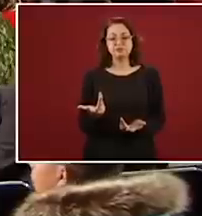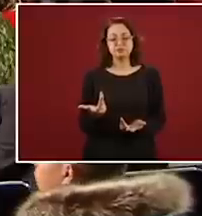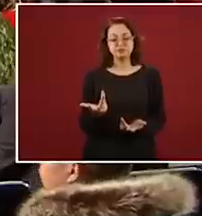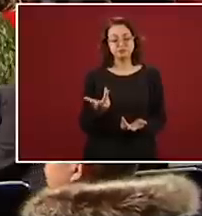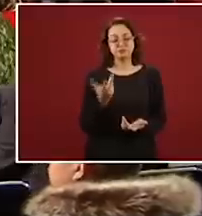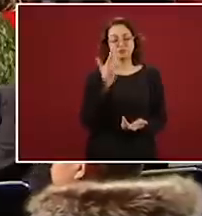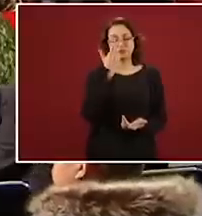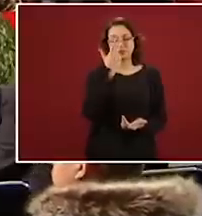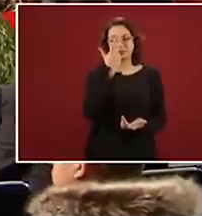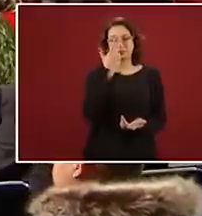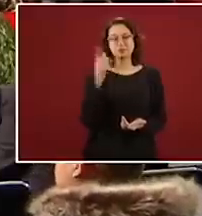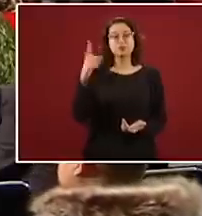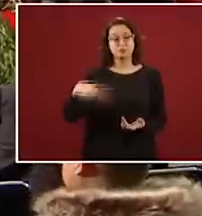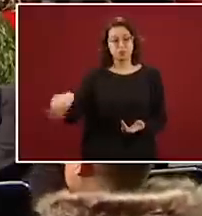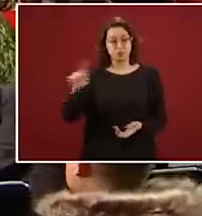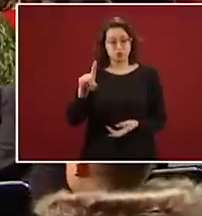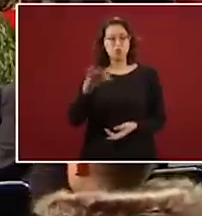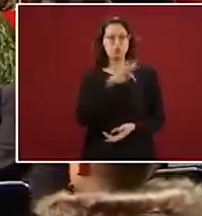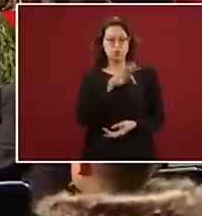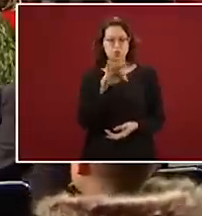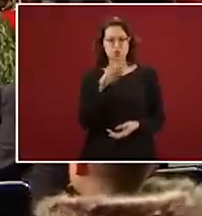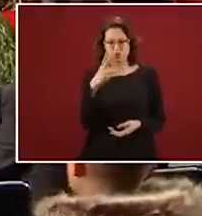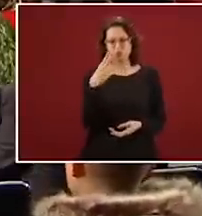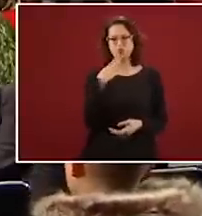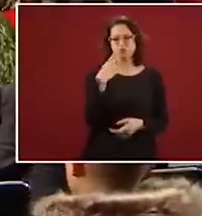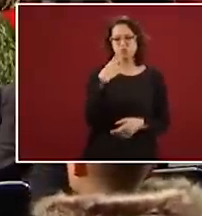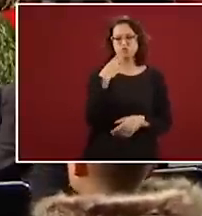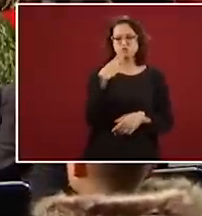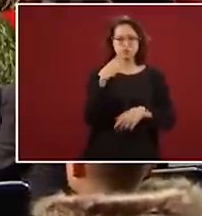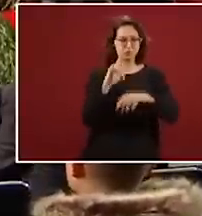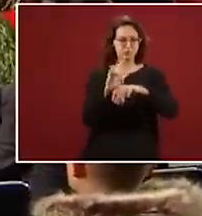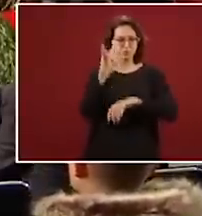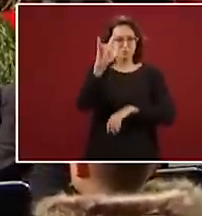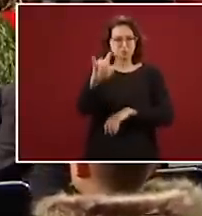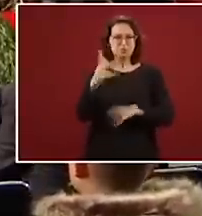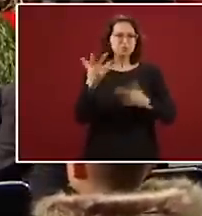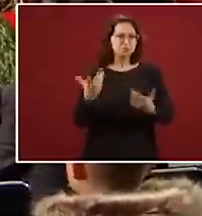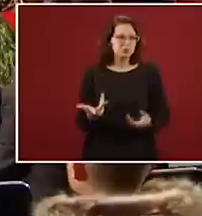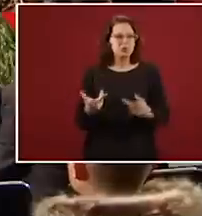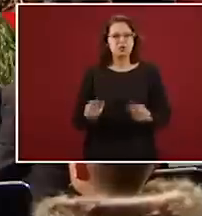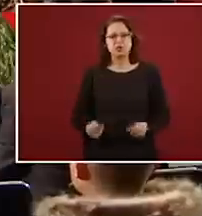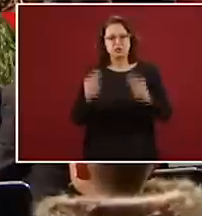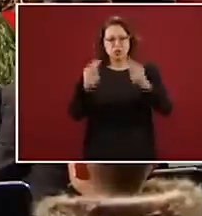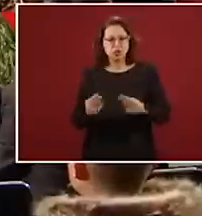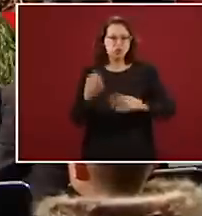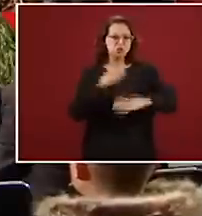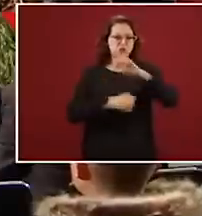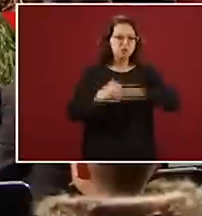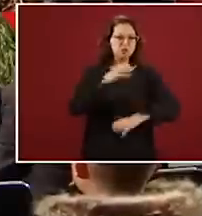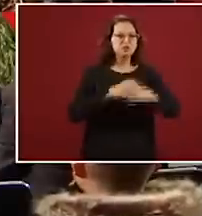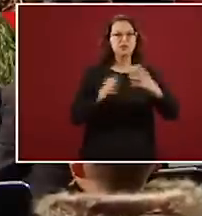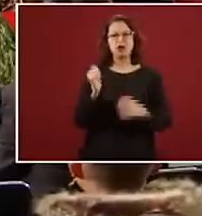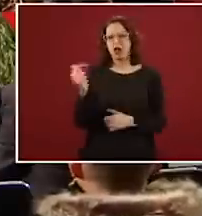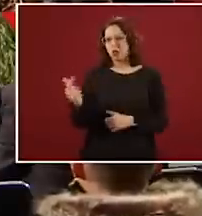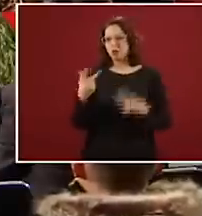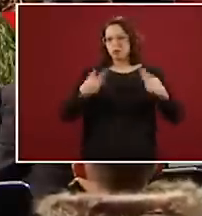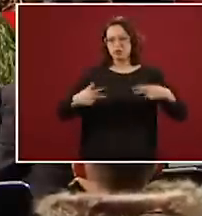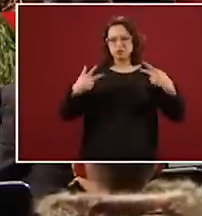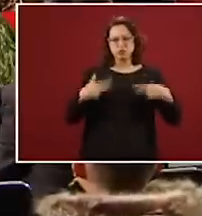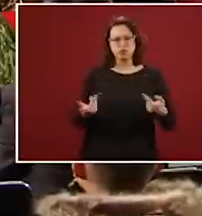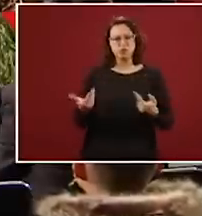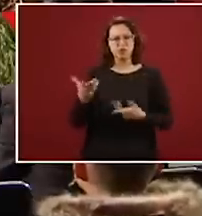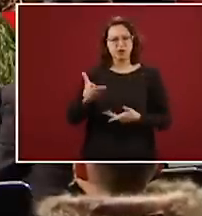utilizar el avión para propósitos empresariales, para sus ejecutivos,